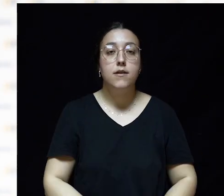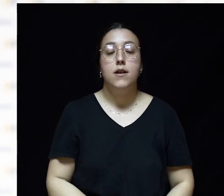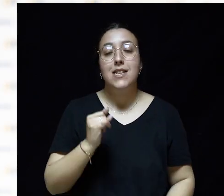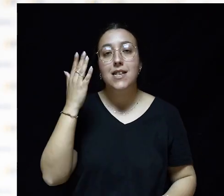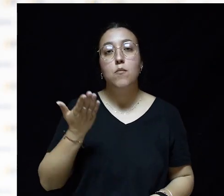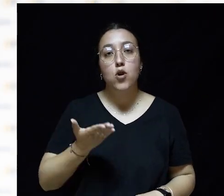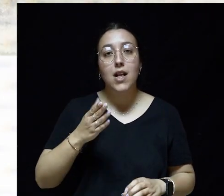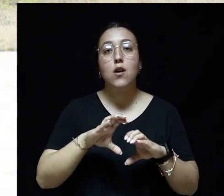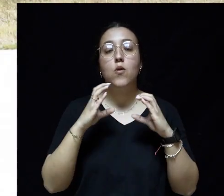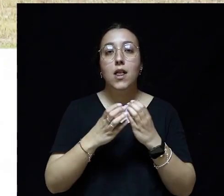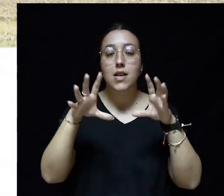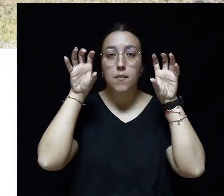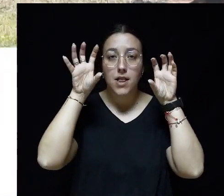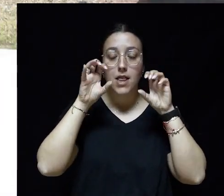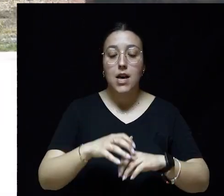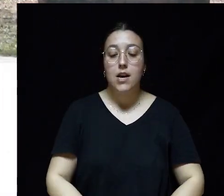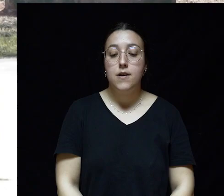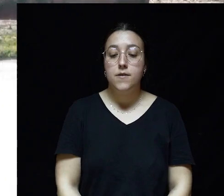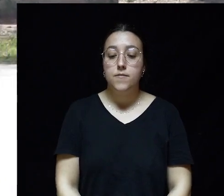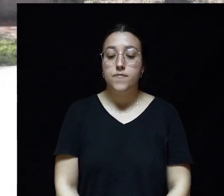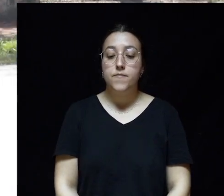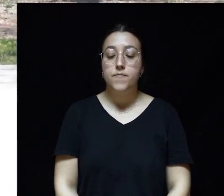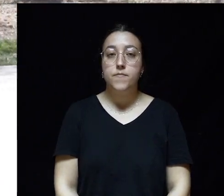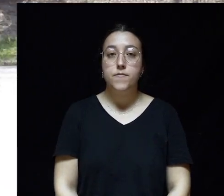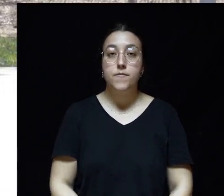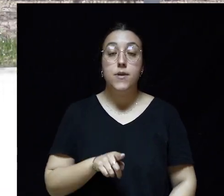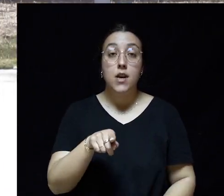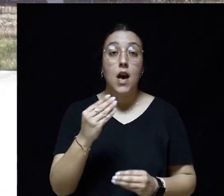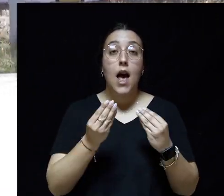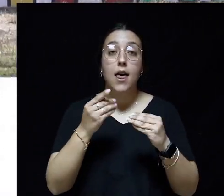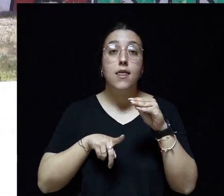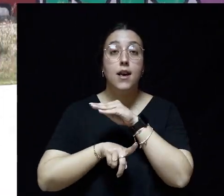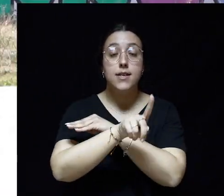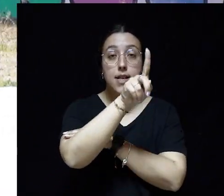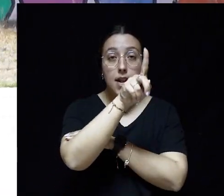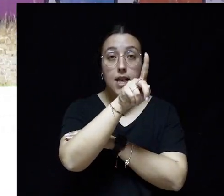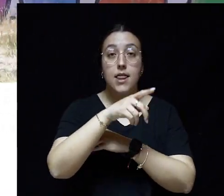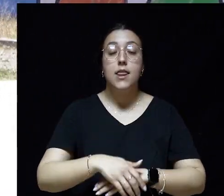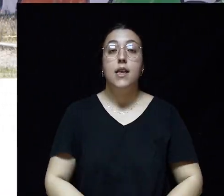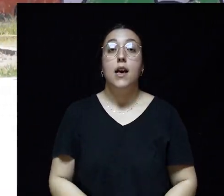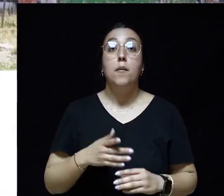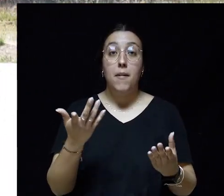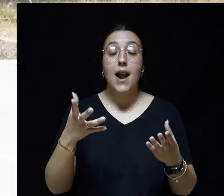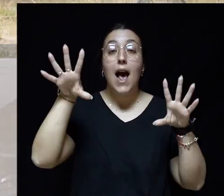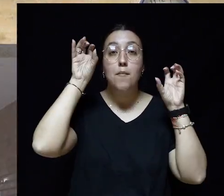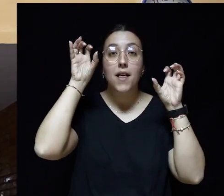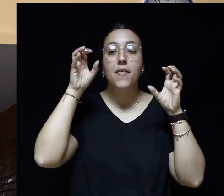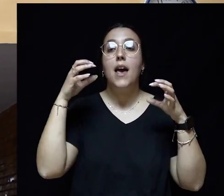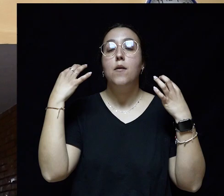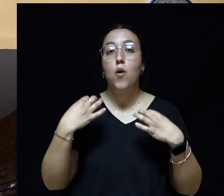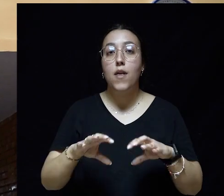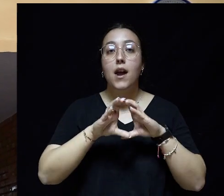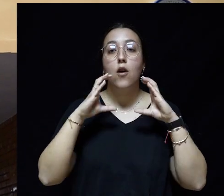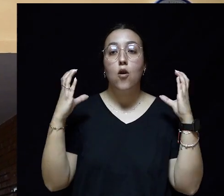otra forma de funcionamiento más adecuado. La excelencia en estos momentos, sobre todo, es saber liderar en conjunto con el